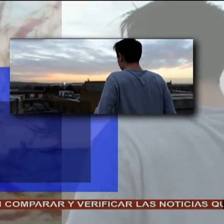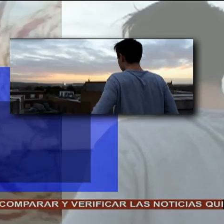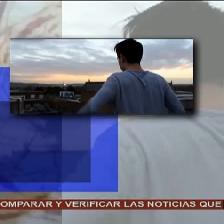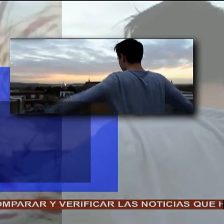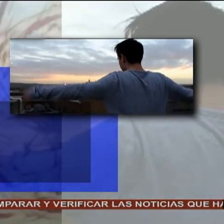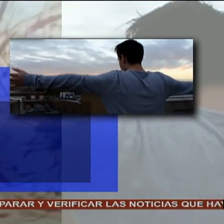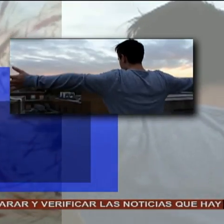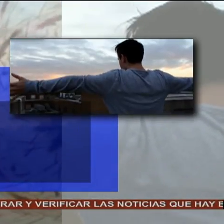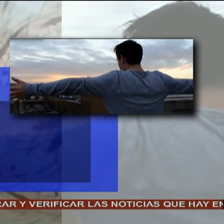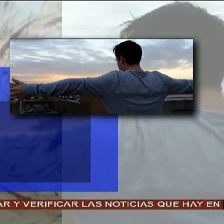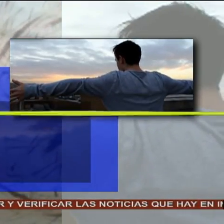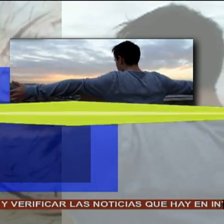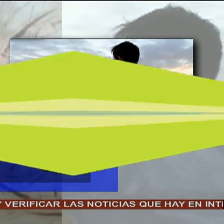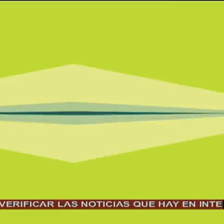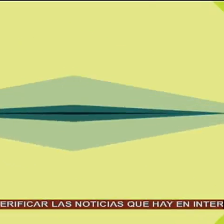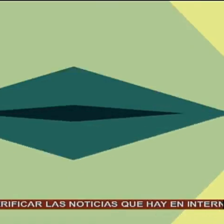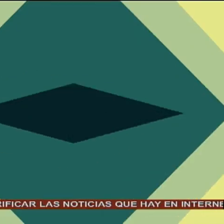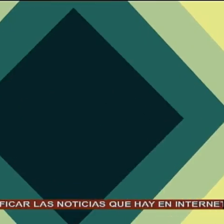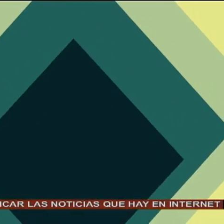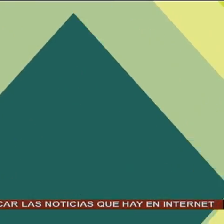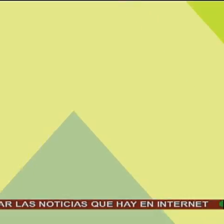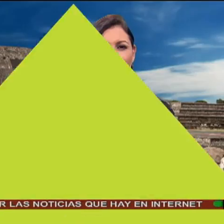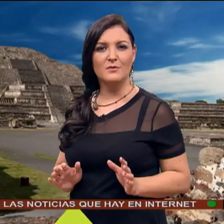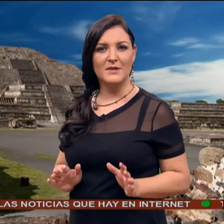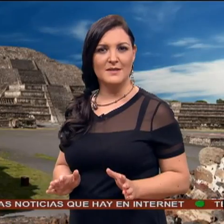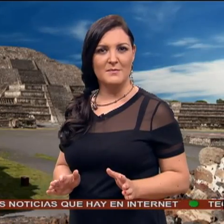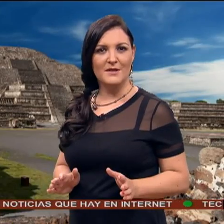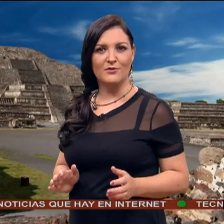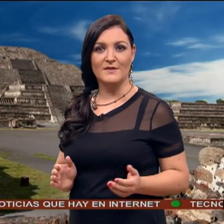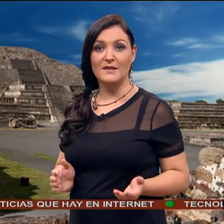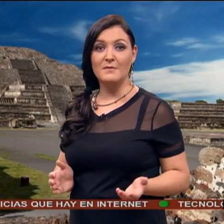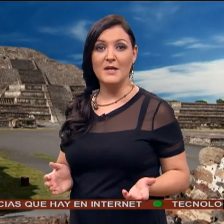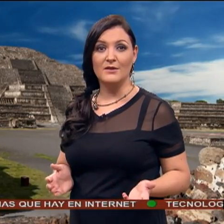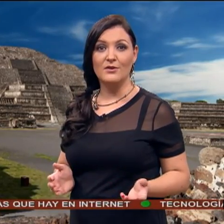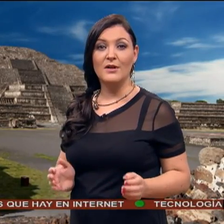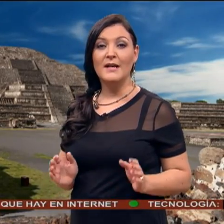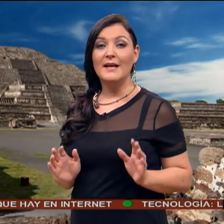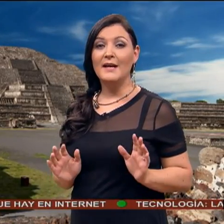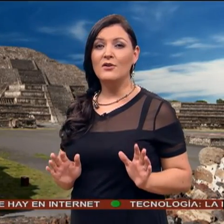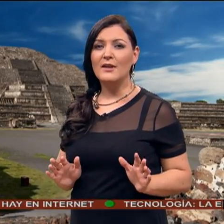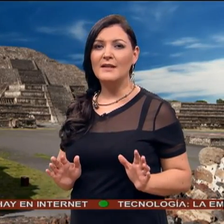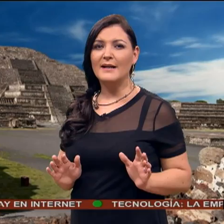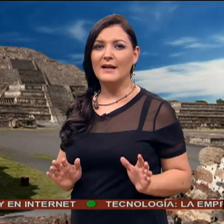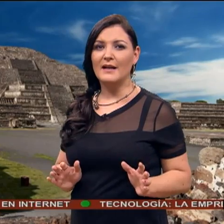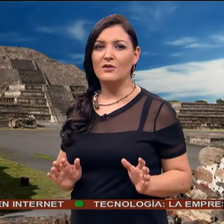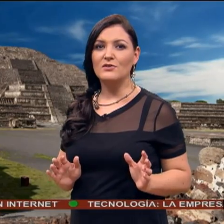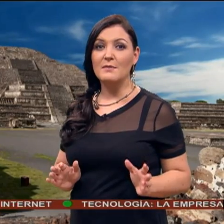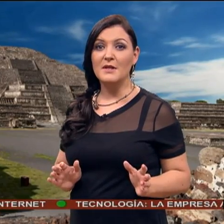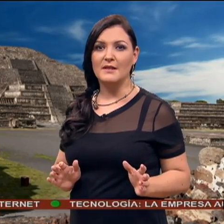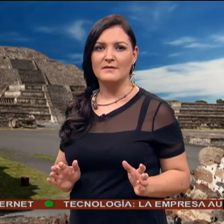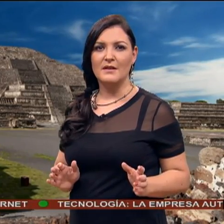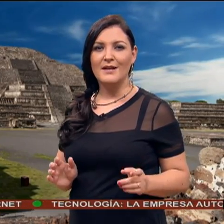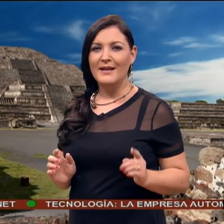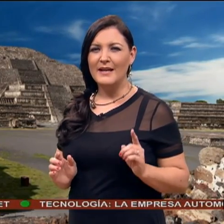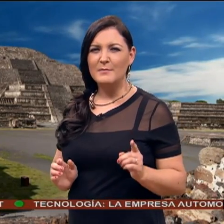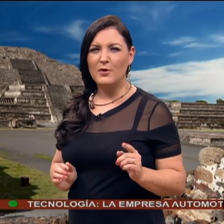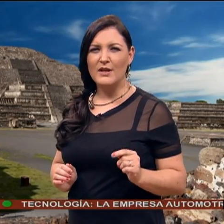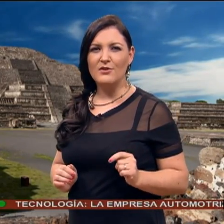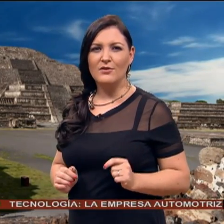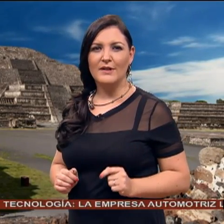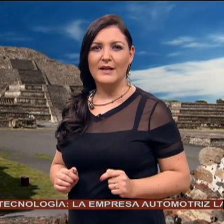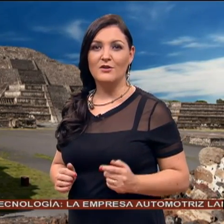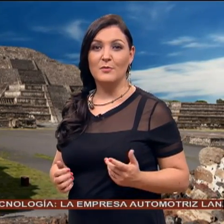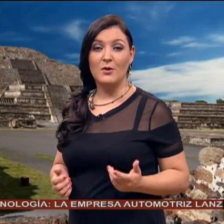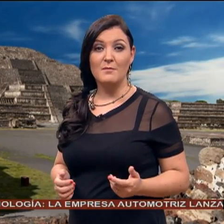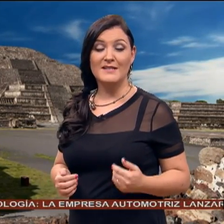cosas. Cuando se hace demasiado rápido, no nos da tiempo de poner nuestro pensamiento y sentimiento en orden de aclarar los límites. Es por